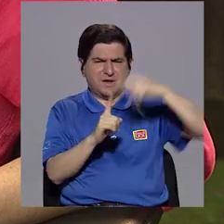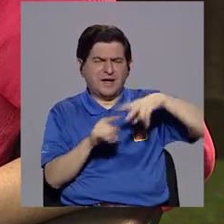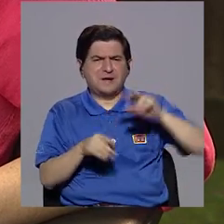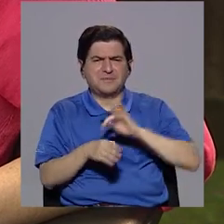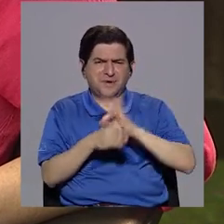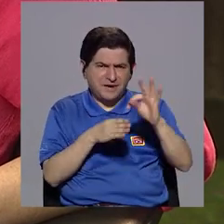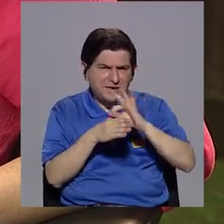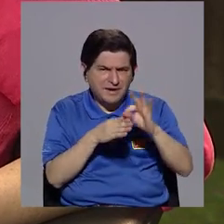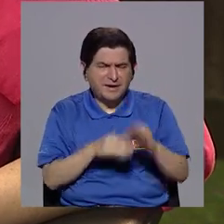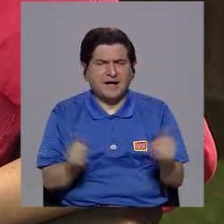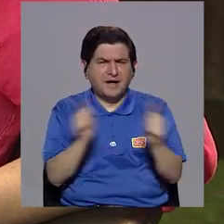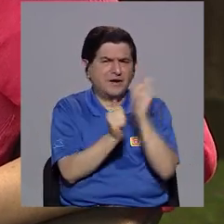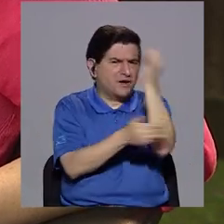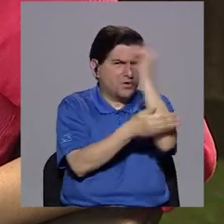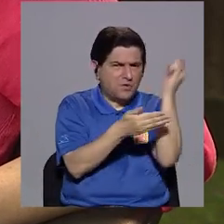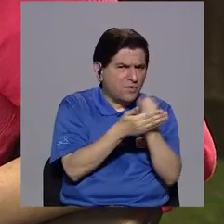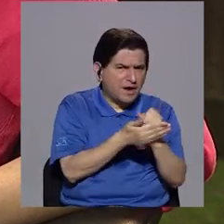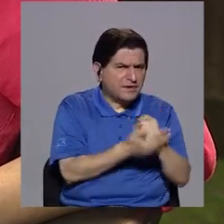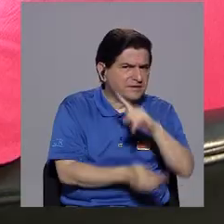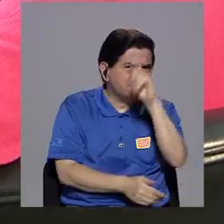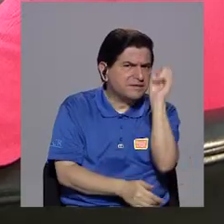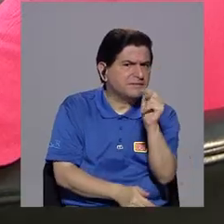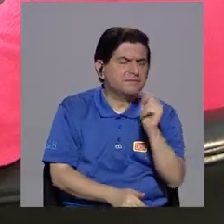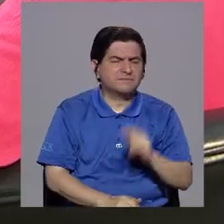practicar, para hacer estas terapias cuando es con arte?